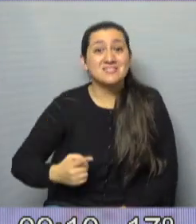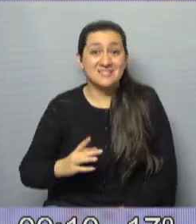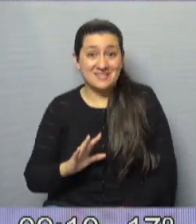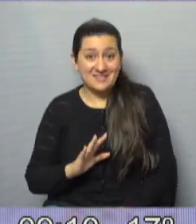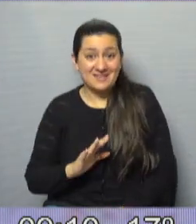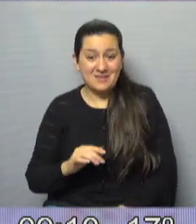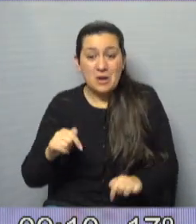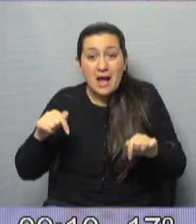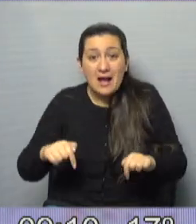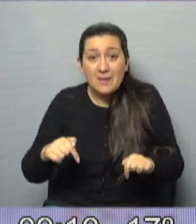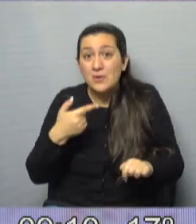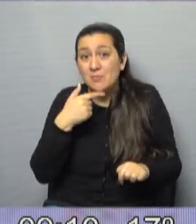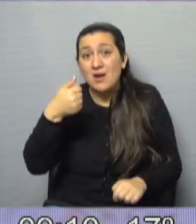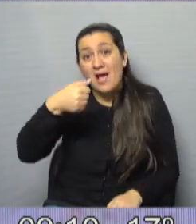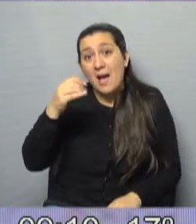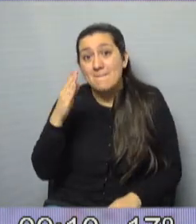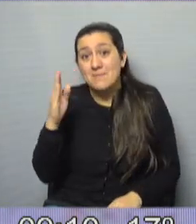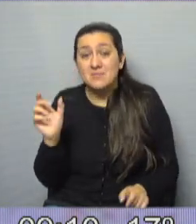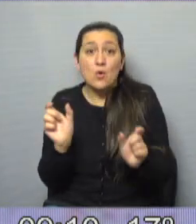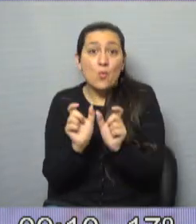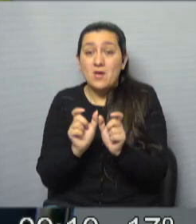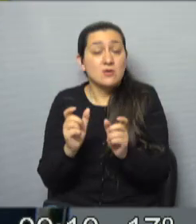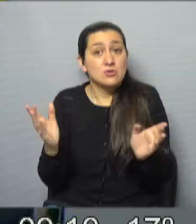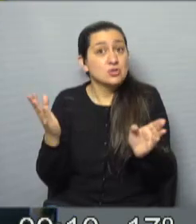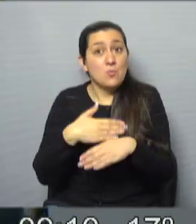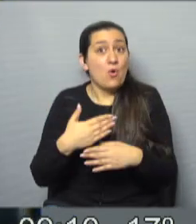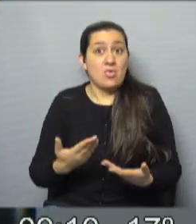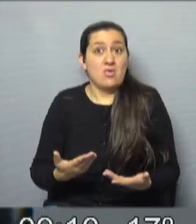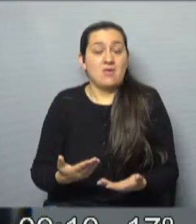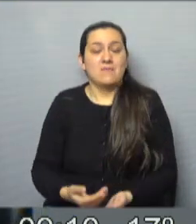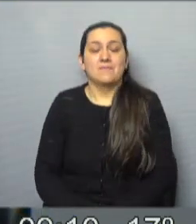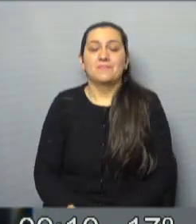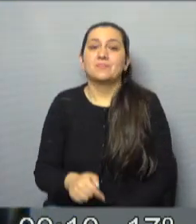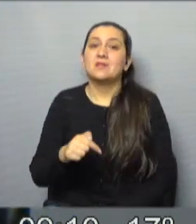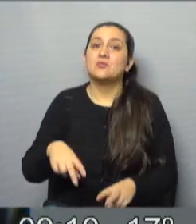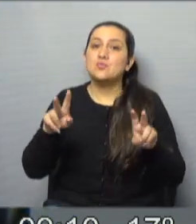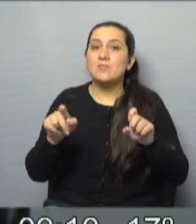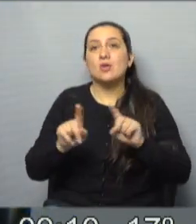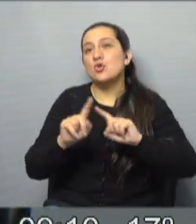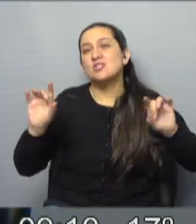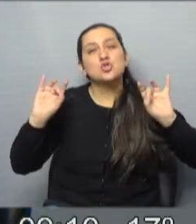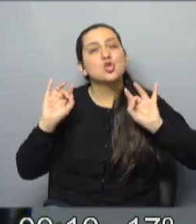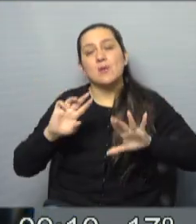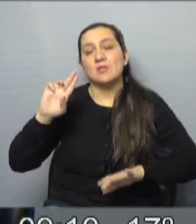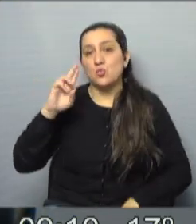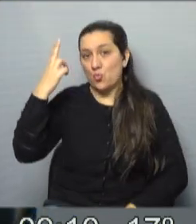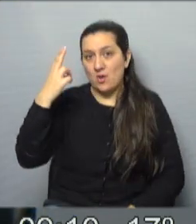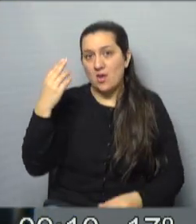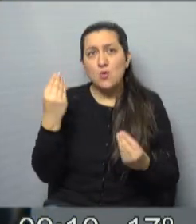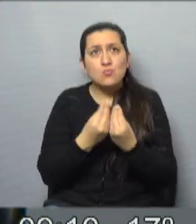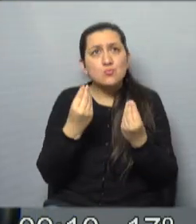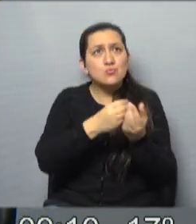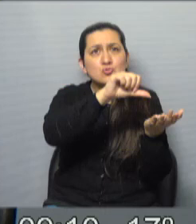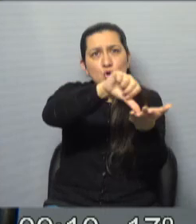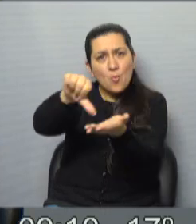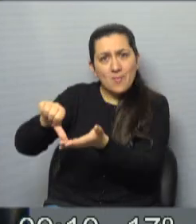caso, no. En este caso no tenemos opción. Este es un problema, lo decíamos hace un ratito, que no es exclusivamente Uruguay, porque no. El tema de las aplicaciones han aparecido en todas